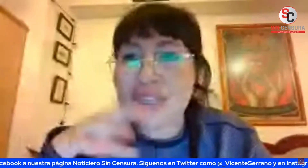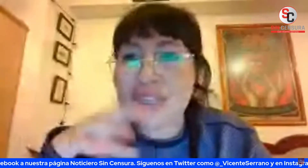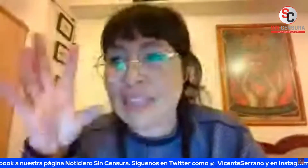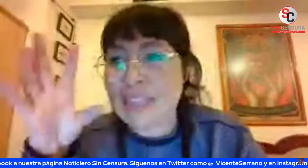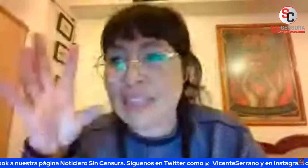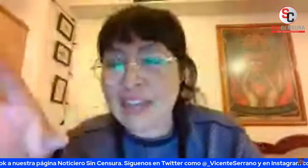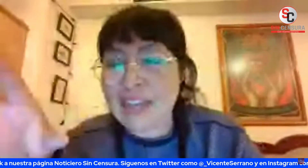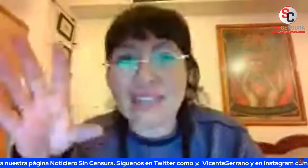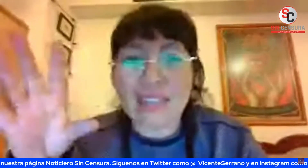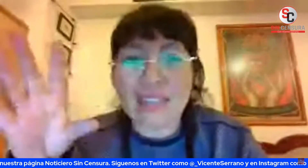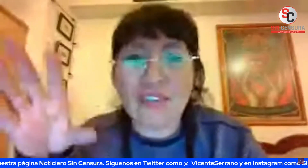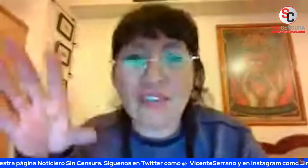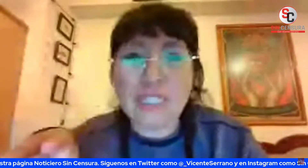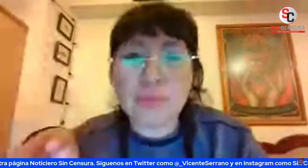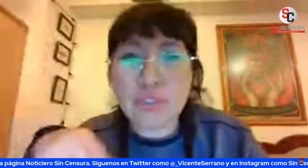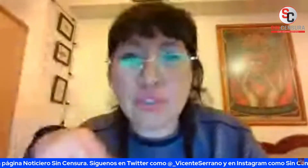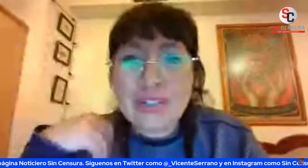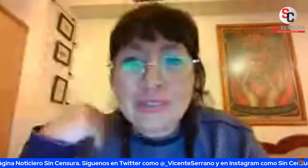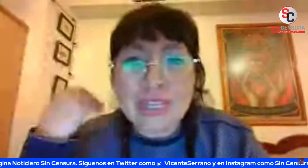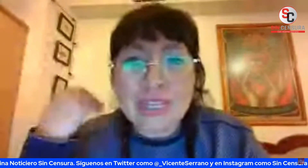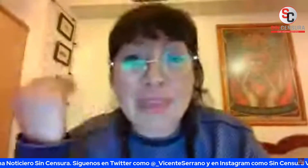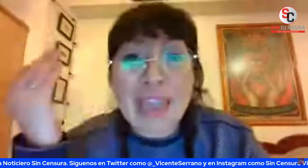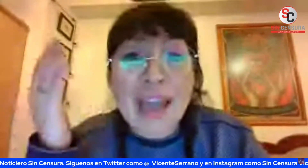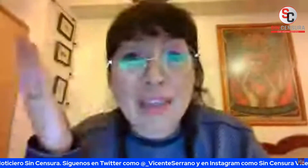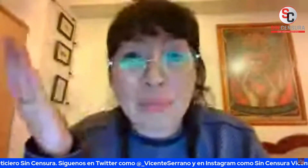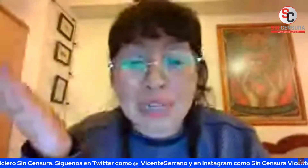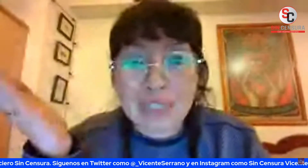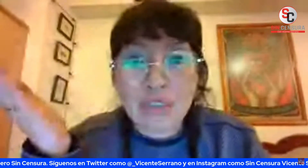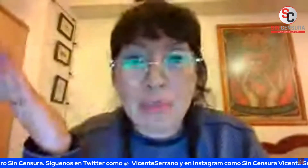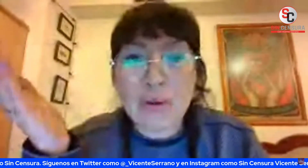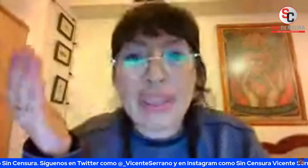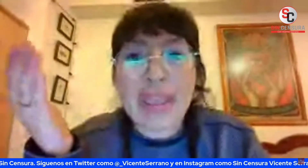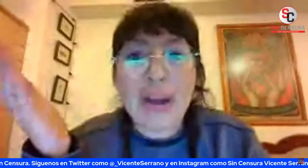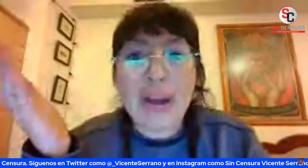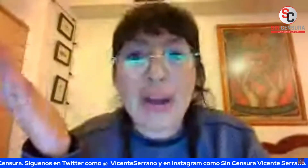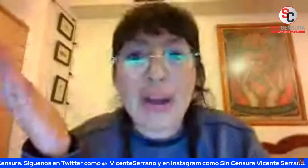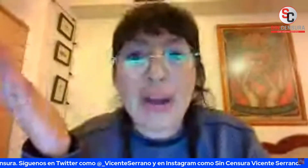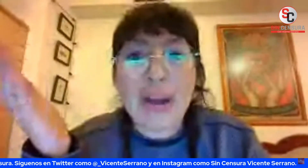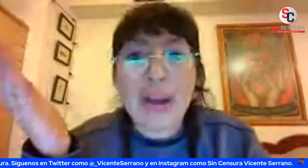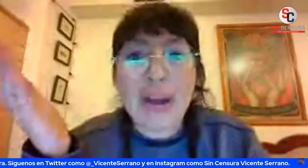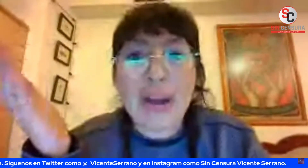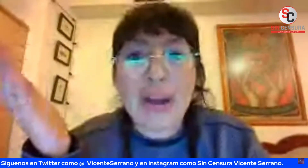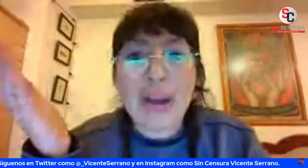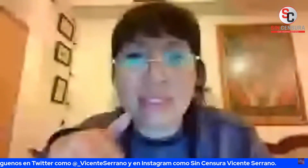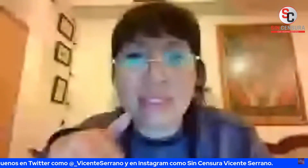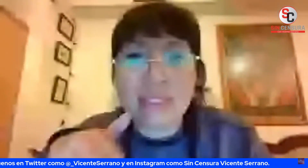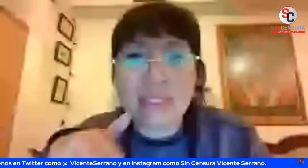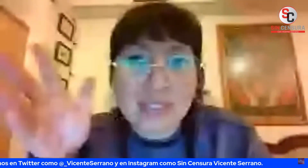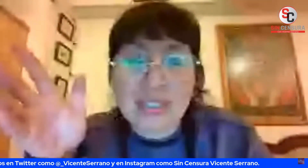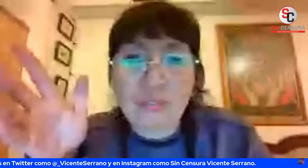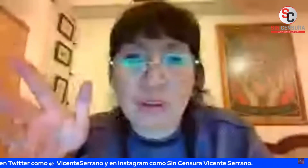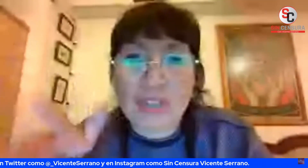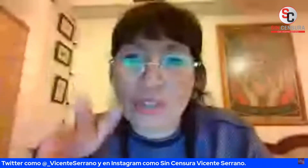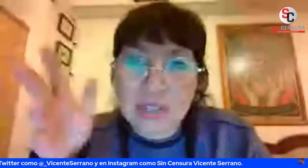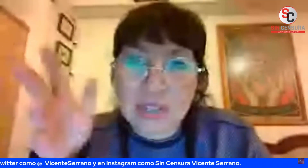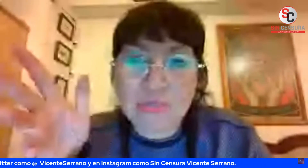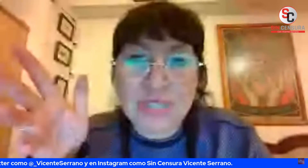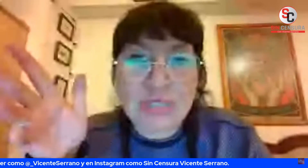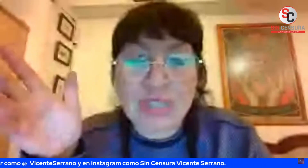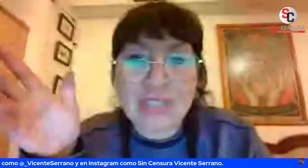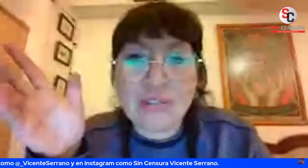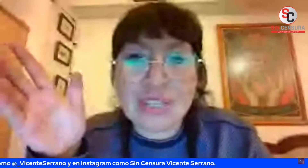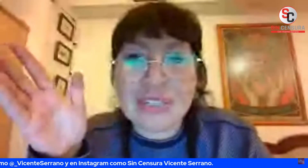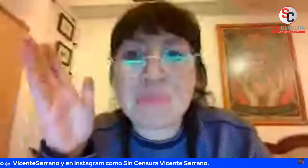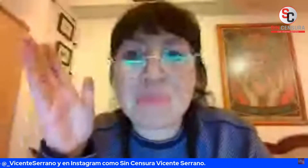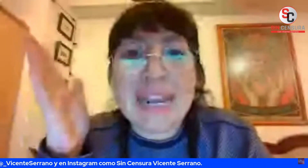puntos se había advertido, pero que ahora lo que permite la cuarta transformación, entre muchas otras cosas, es mirar quiénes